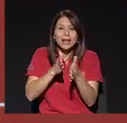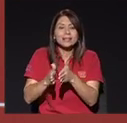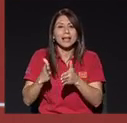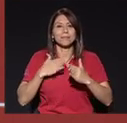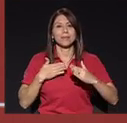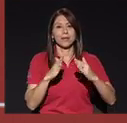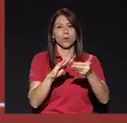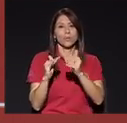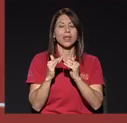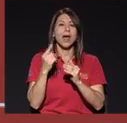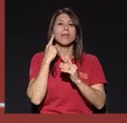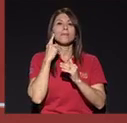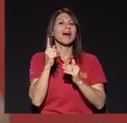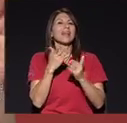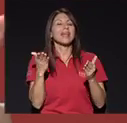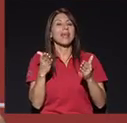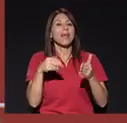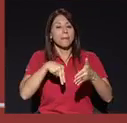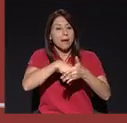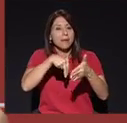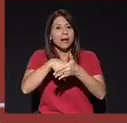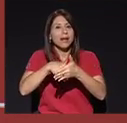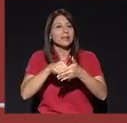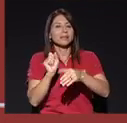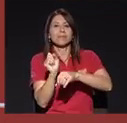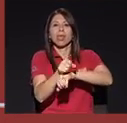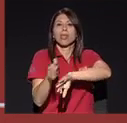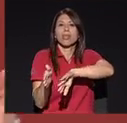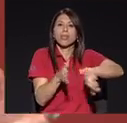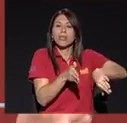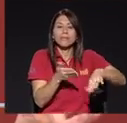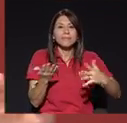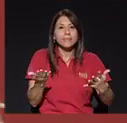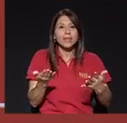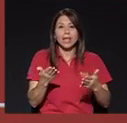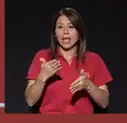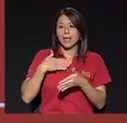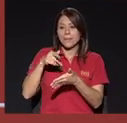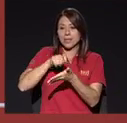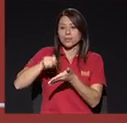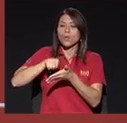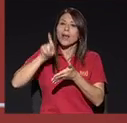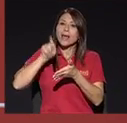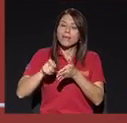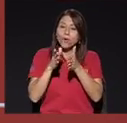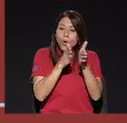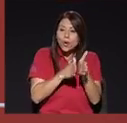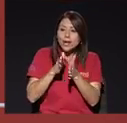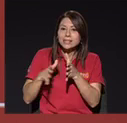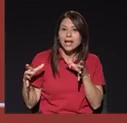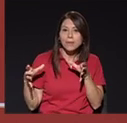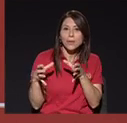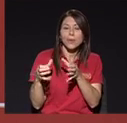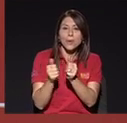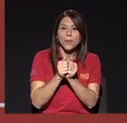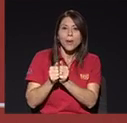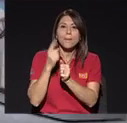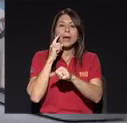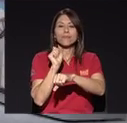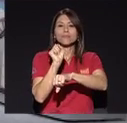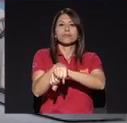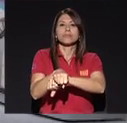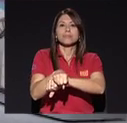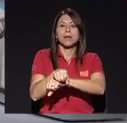organizar en mi comunidad para superar las barreras físicas, organizarme en mi escuela para superar la